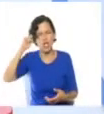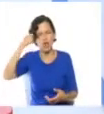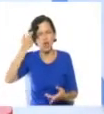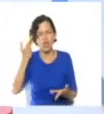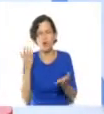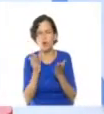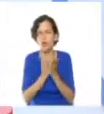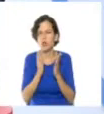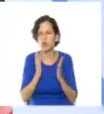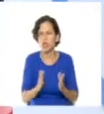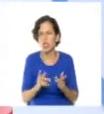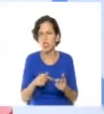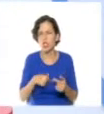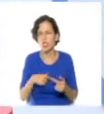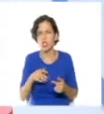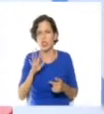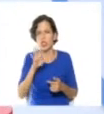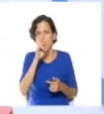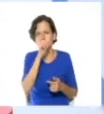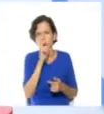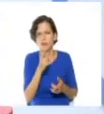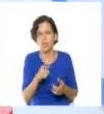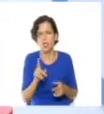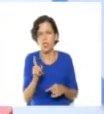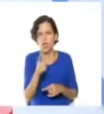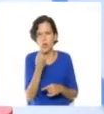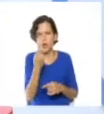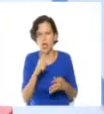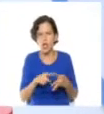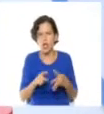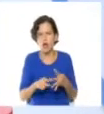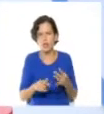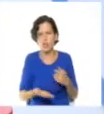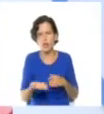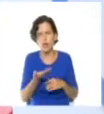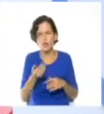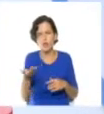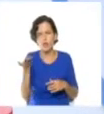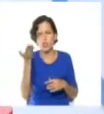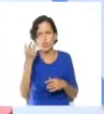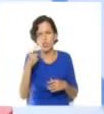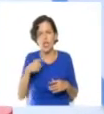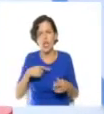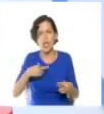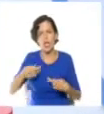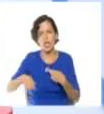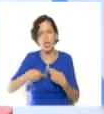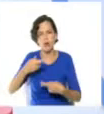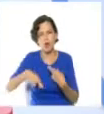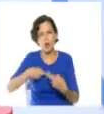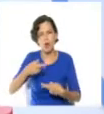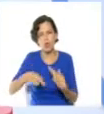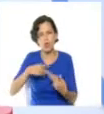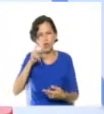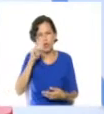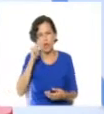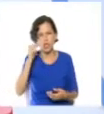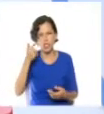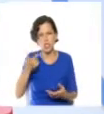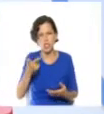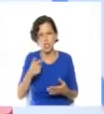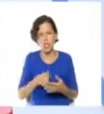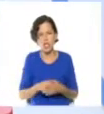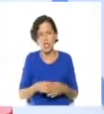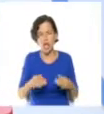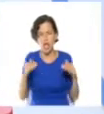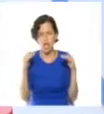estudiantes que están un poco más avanzados, que una de las consignas principales de la Revolución Francesa en el año de 1789 era